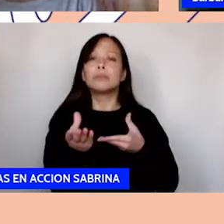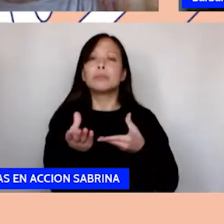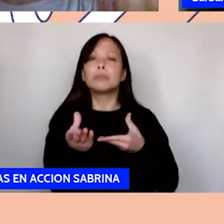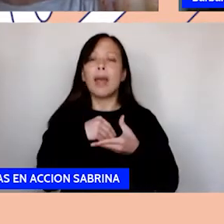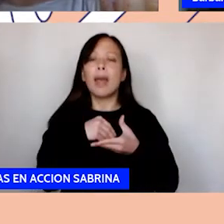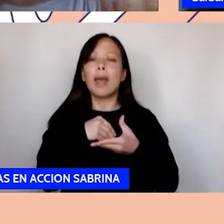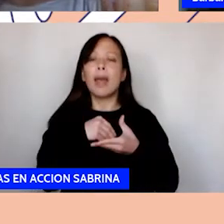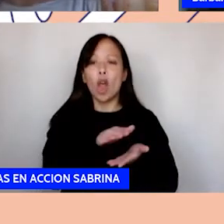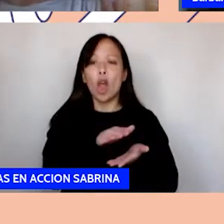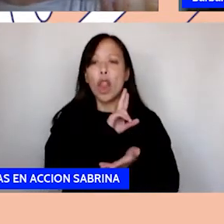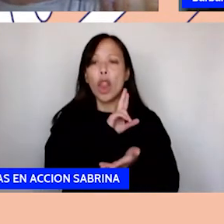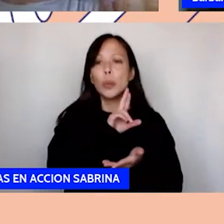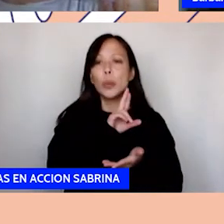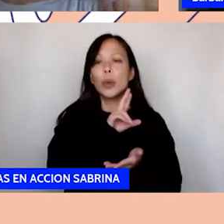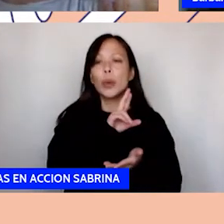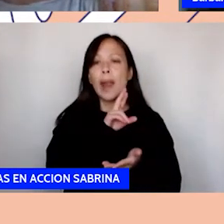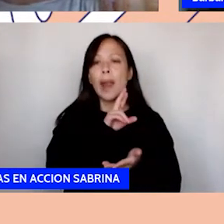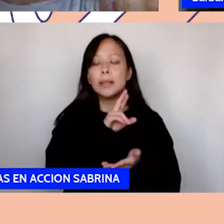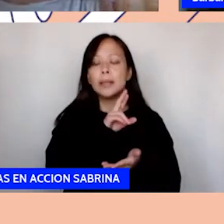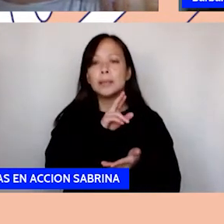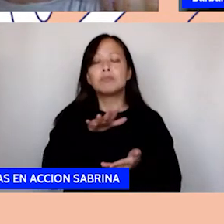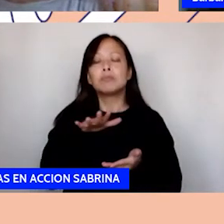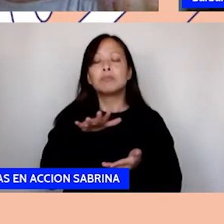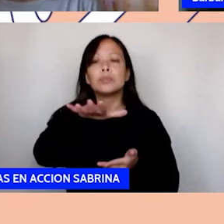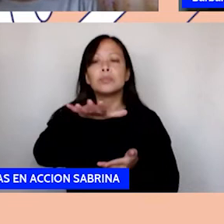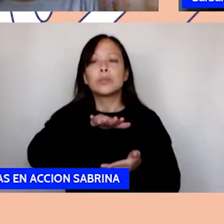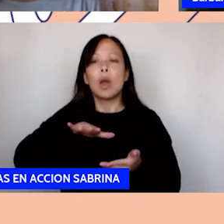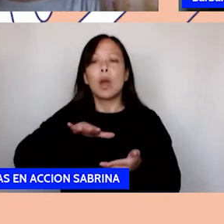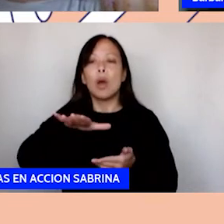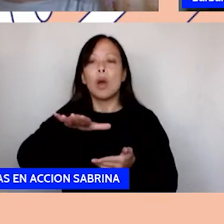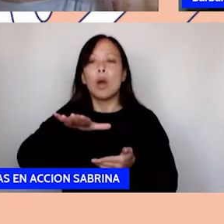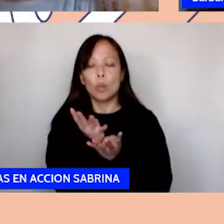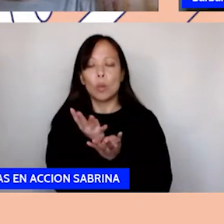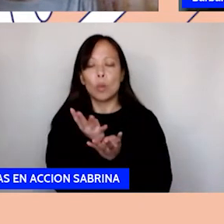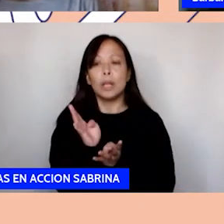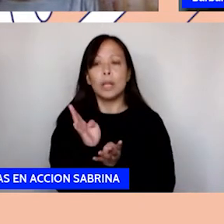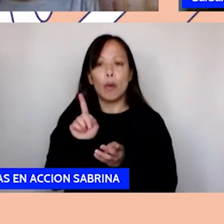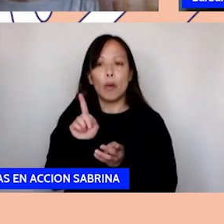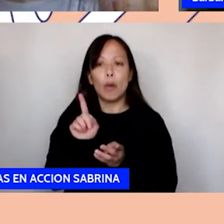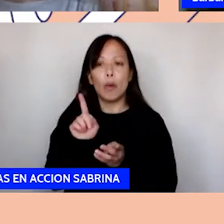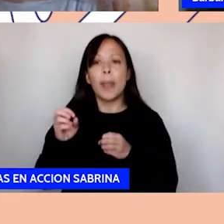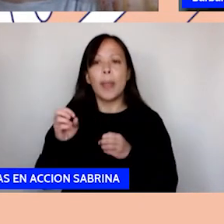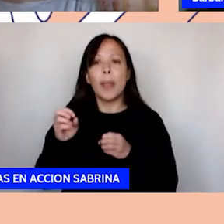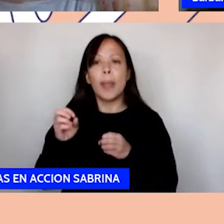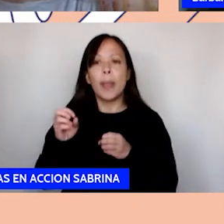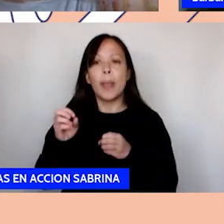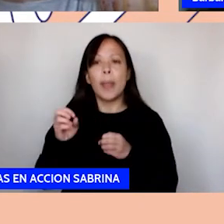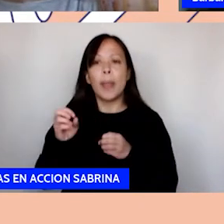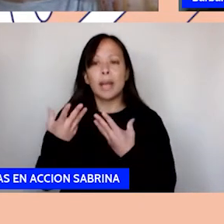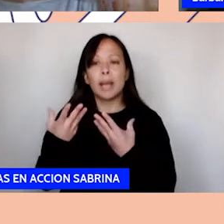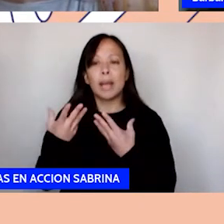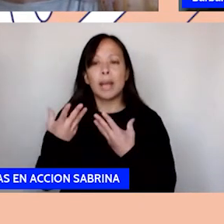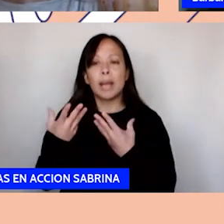buscando pues, mejorar, ¿no? Que se rompa esta brecha de género. Adelante. Claro, María. Mira, en realidad